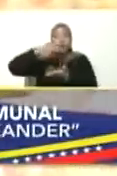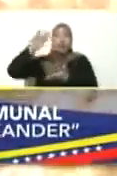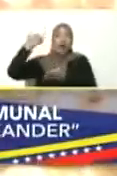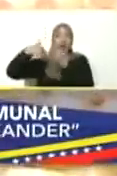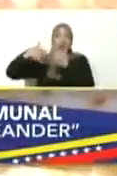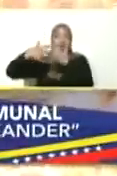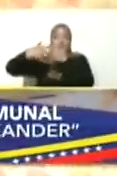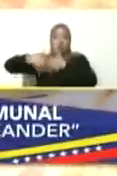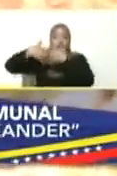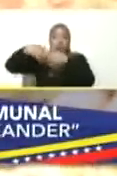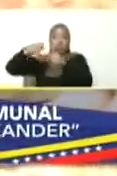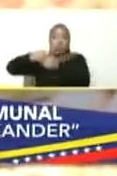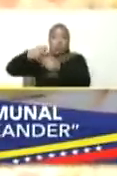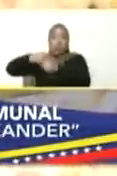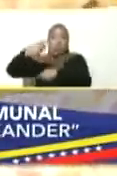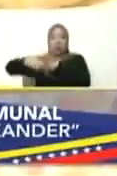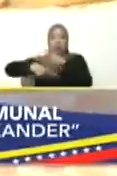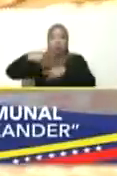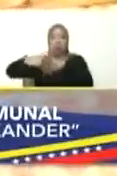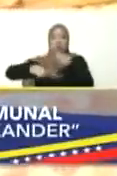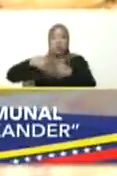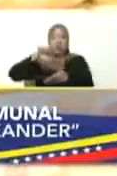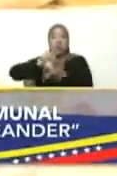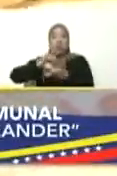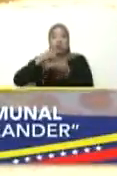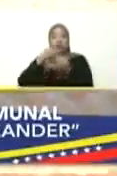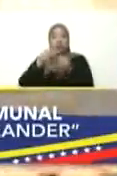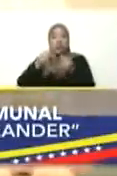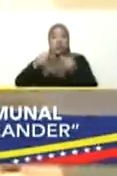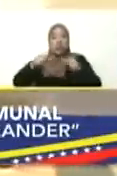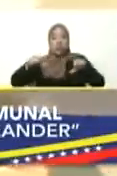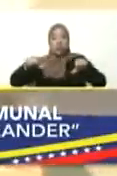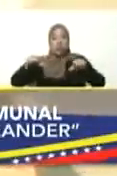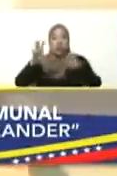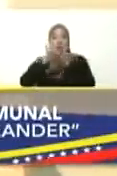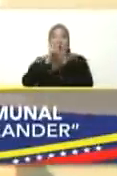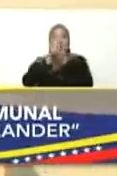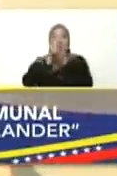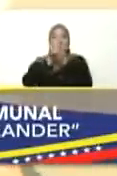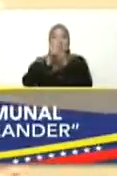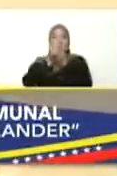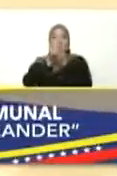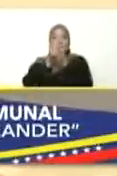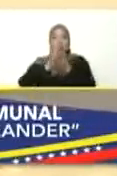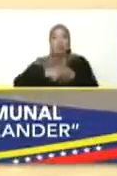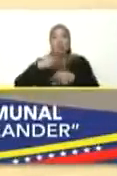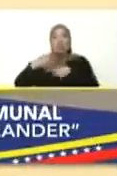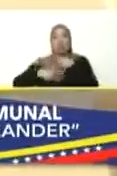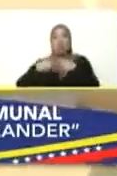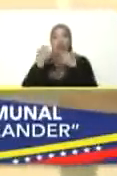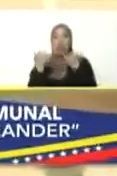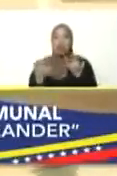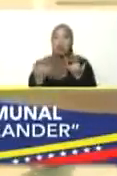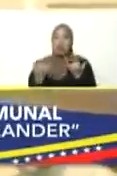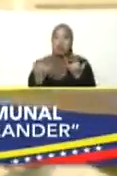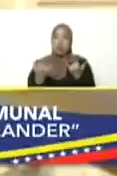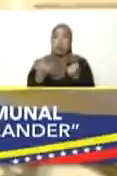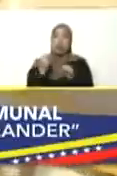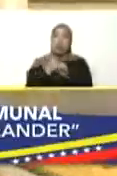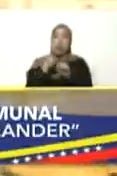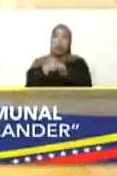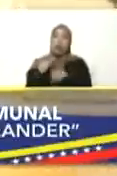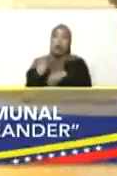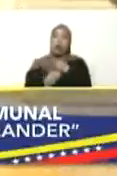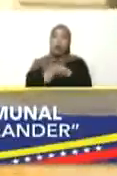país, y aquí se procesa harina de maíz. Presidente, la planta está operativa y ahorita con este trabajo que